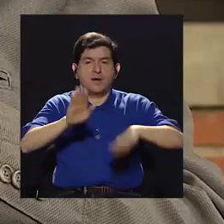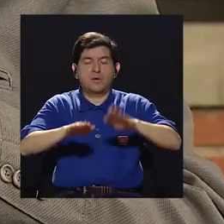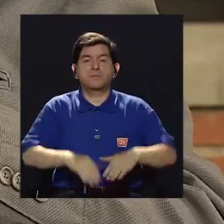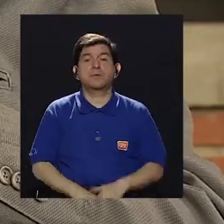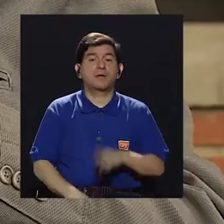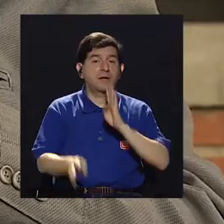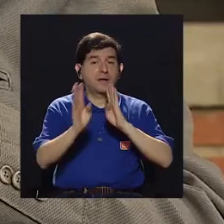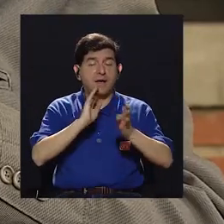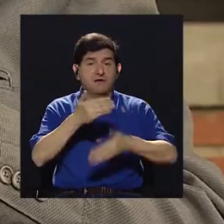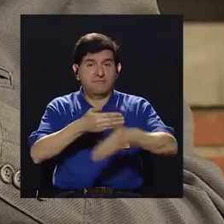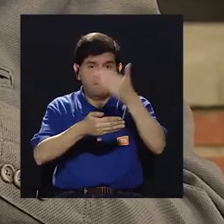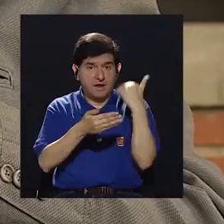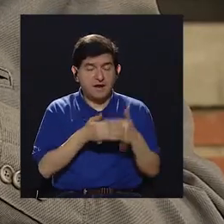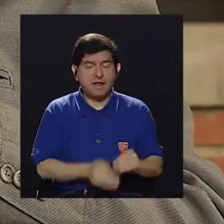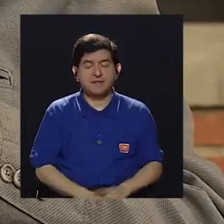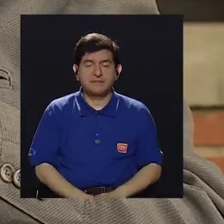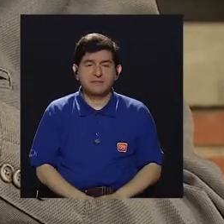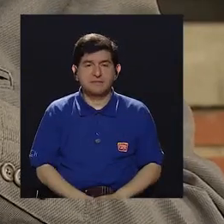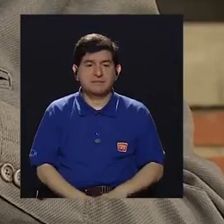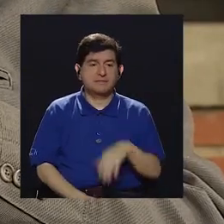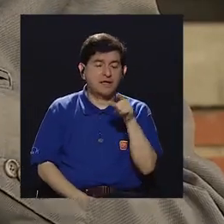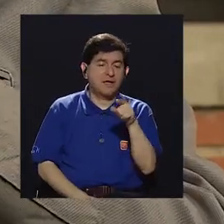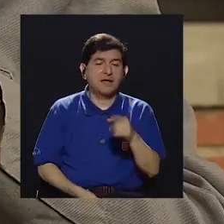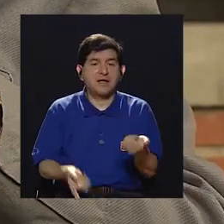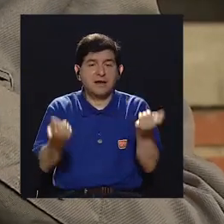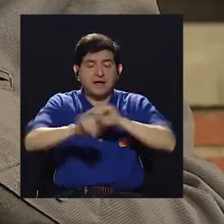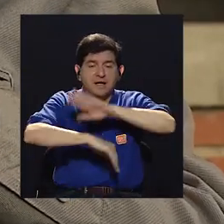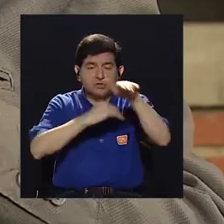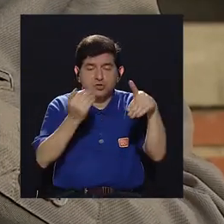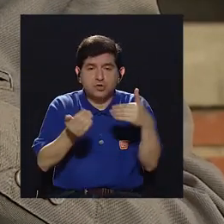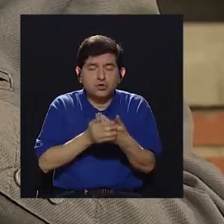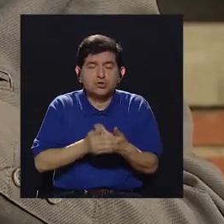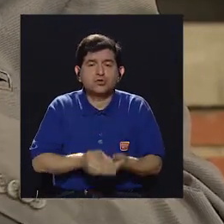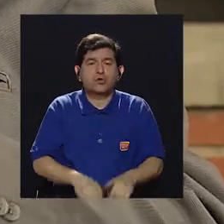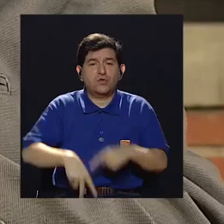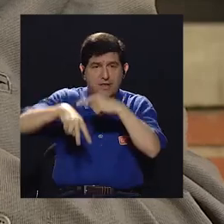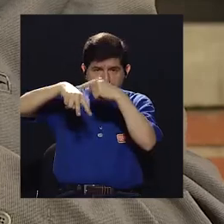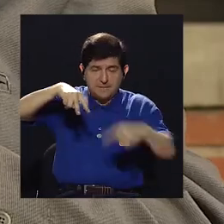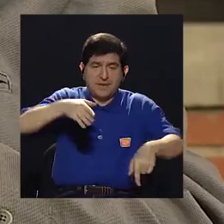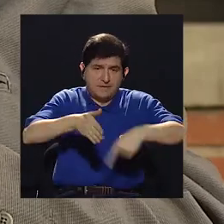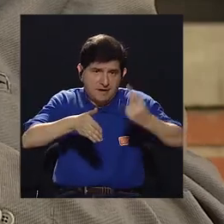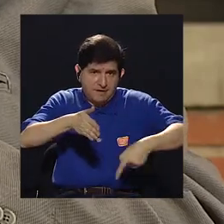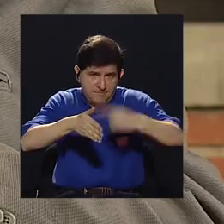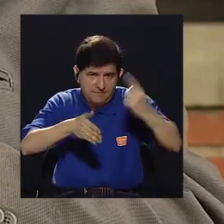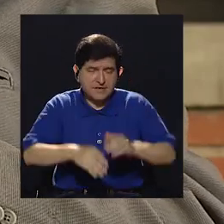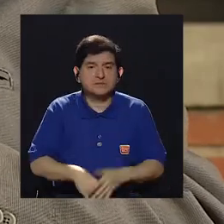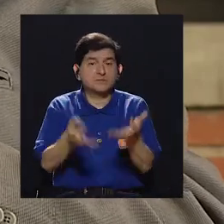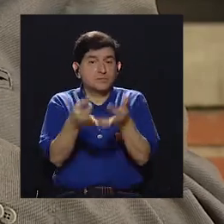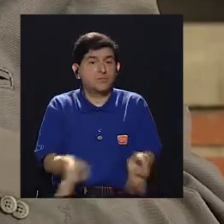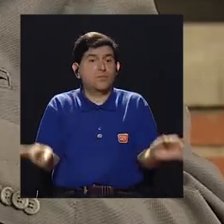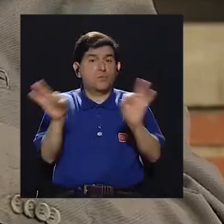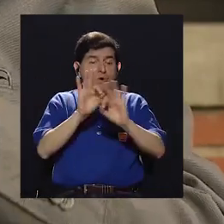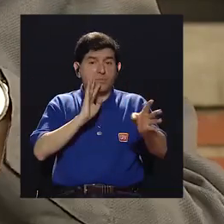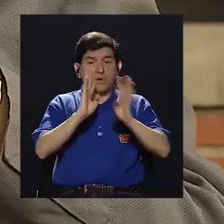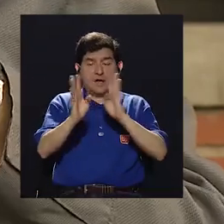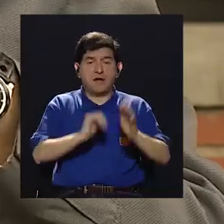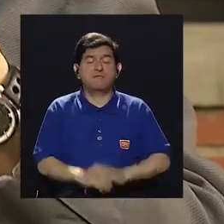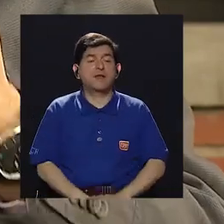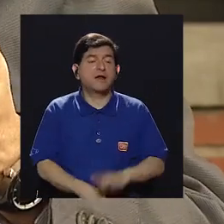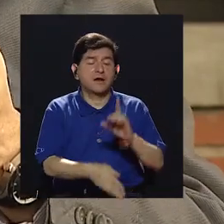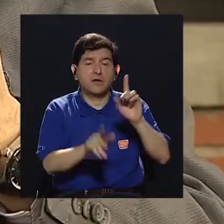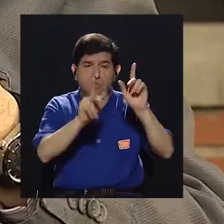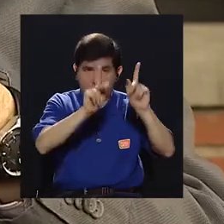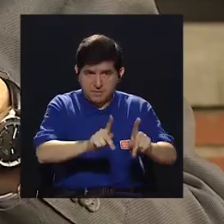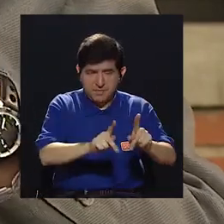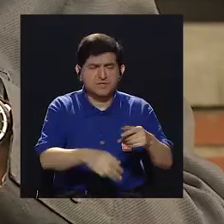si fuera aquellos que hablamos de por ejemplo, el piriforme, ese sí te da dolor en toda la pierna. Entonces es muy importante, así como estamos hablando, es